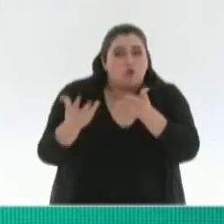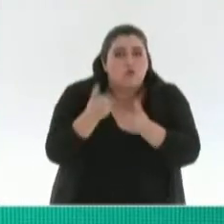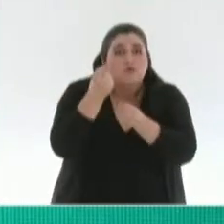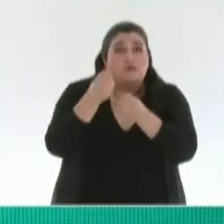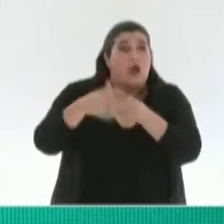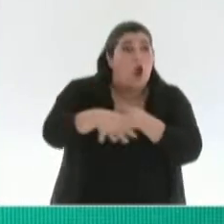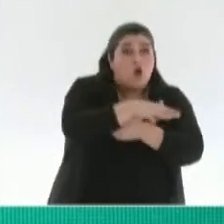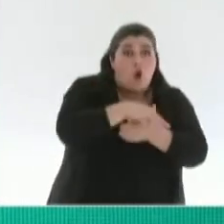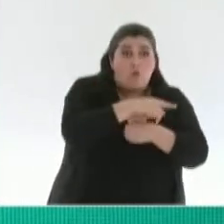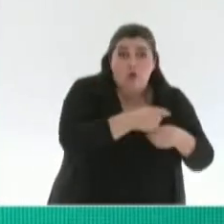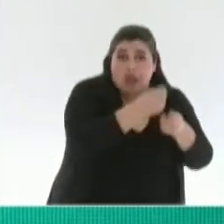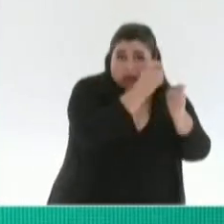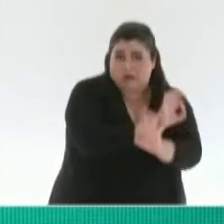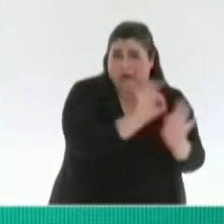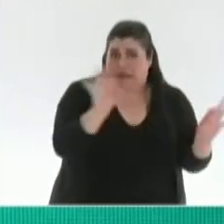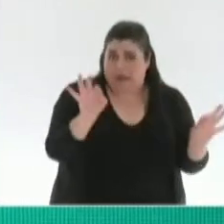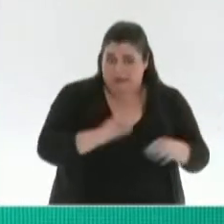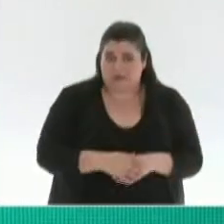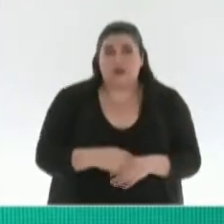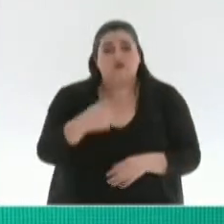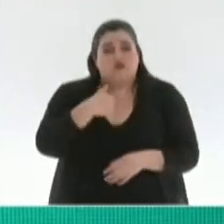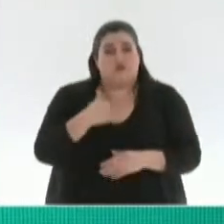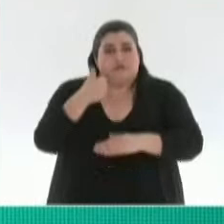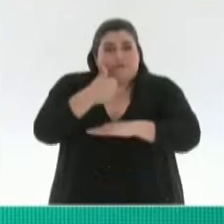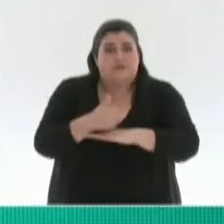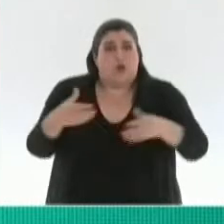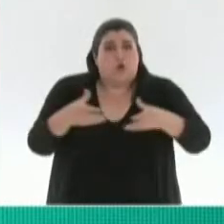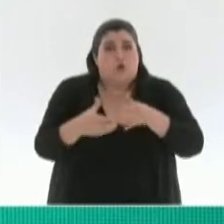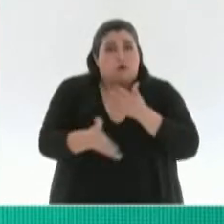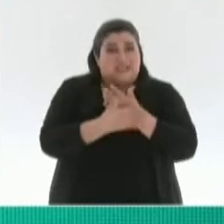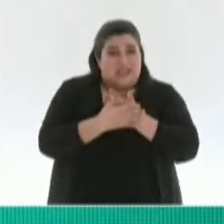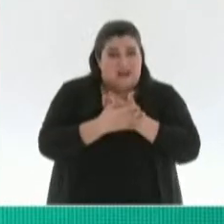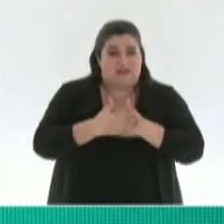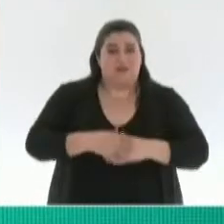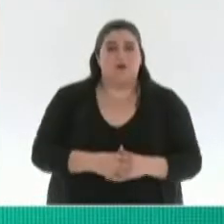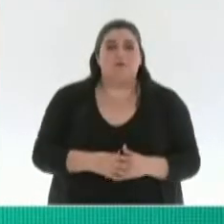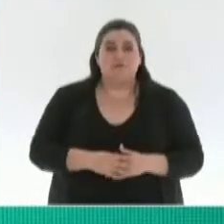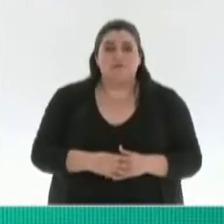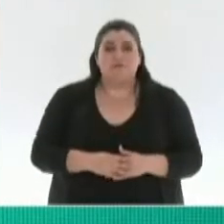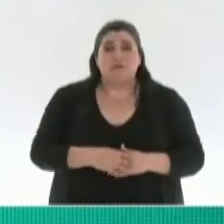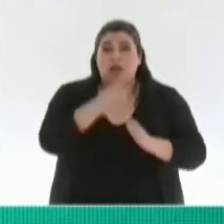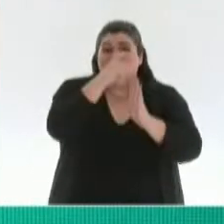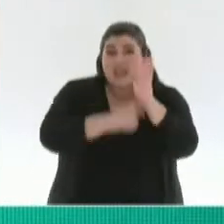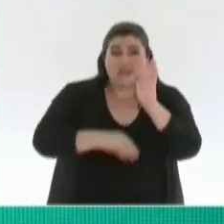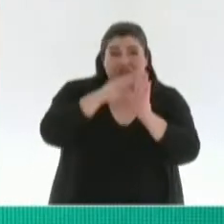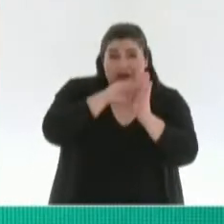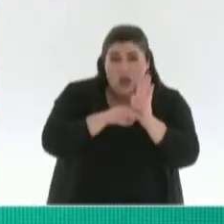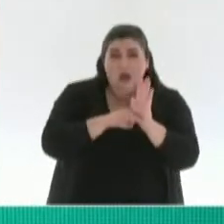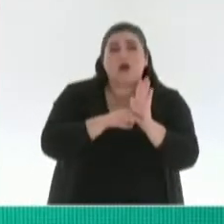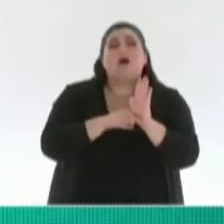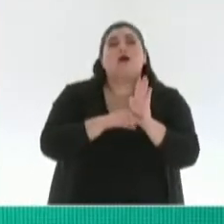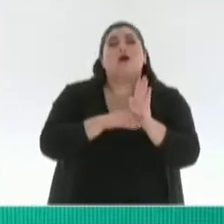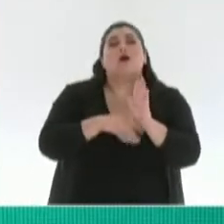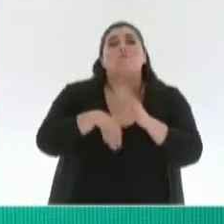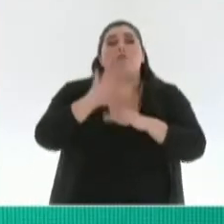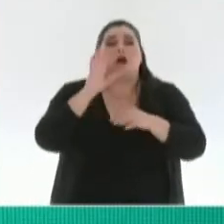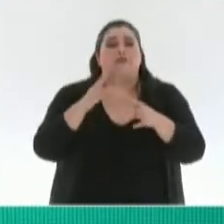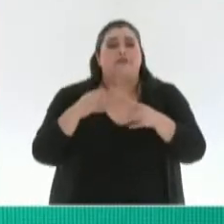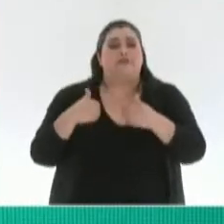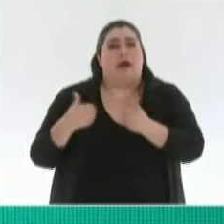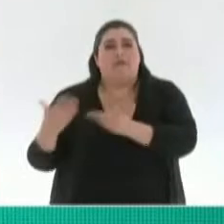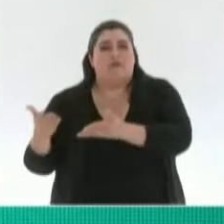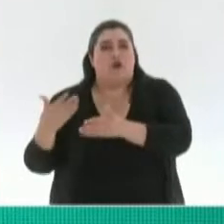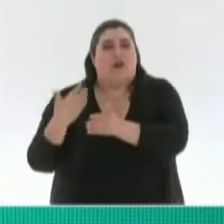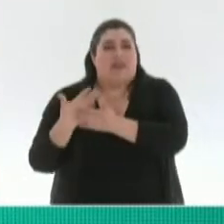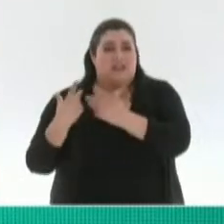comunal hoy me toca representar al frente de izquierda la única lista que no representa la derecha